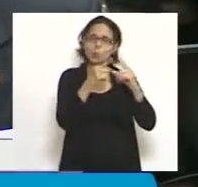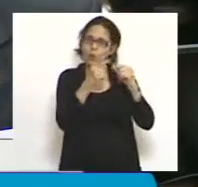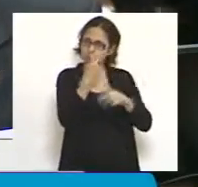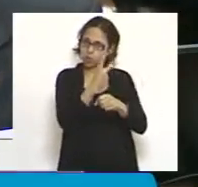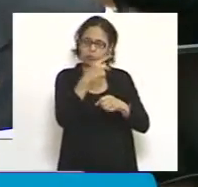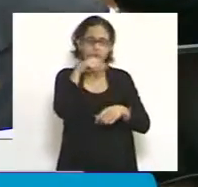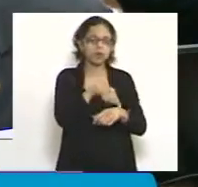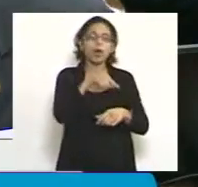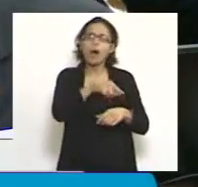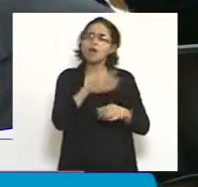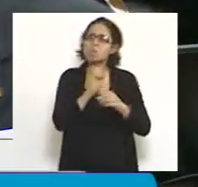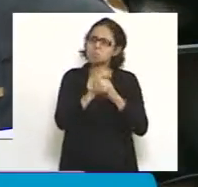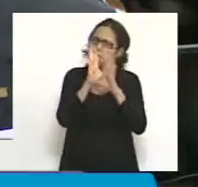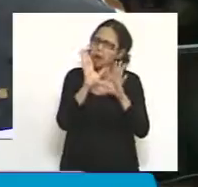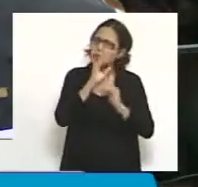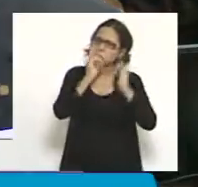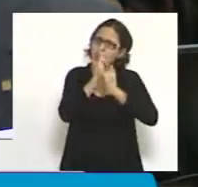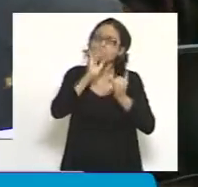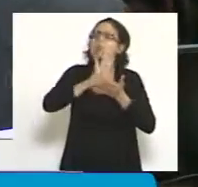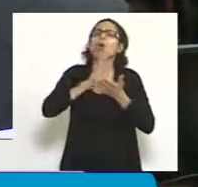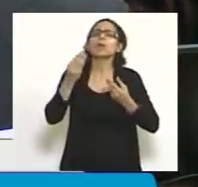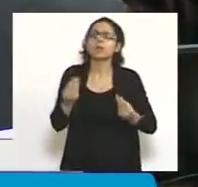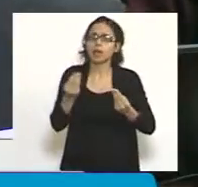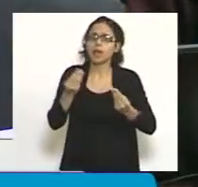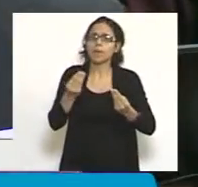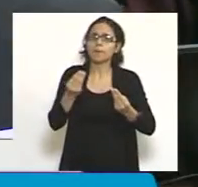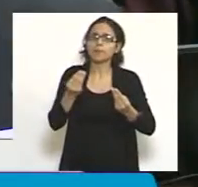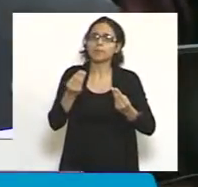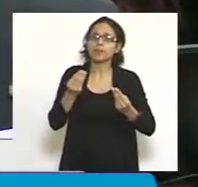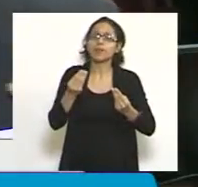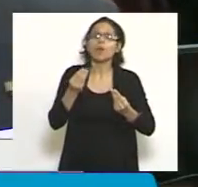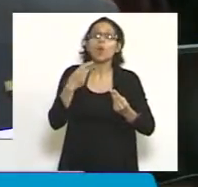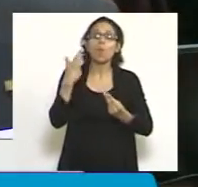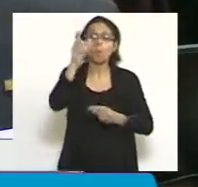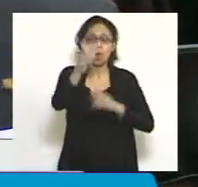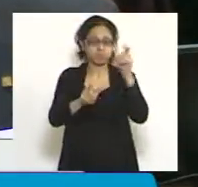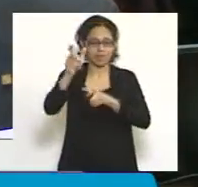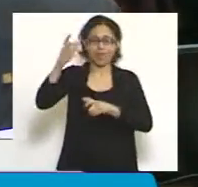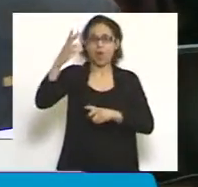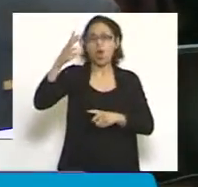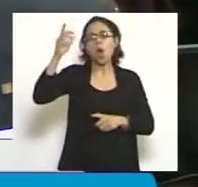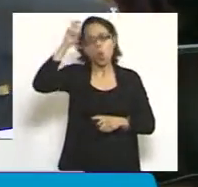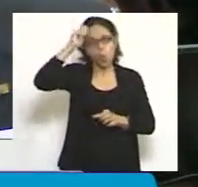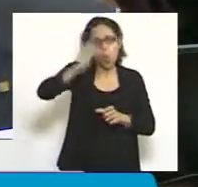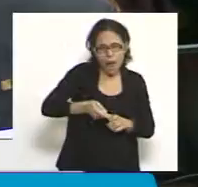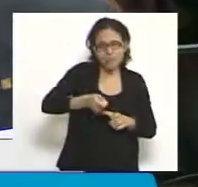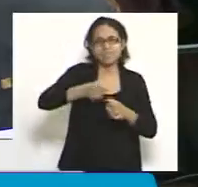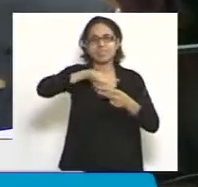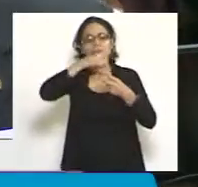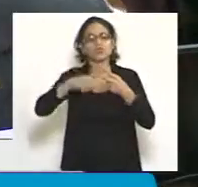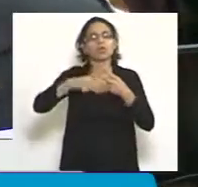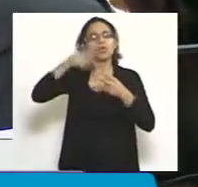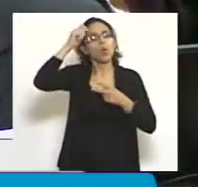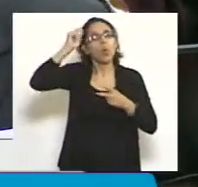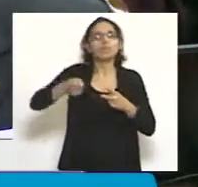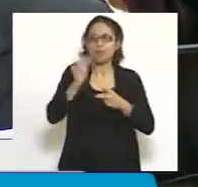se habla ahí claramente de la facultad para designar a los jueces subrogantes con jueces de la misma